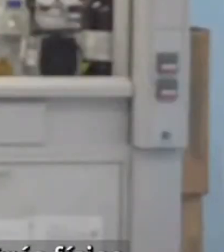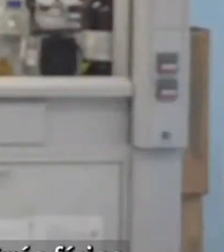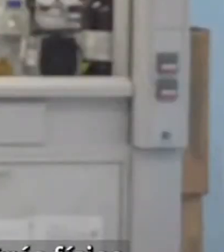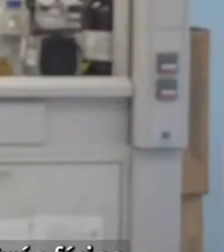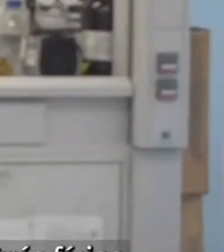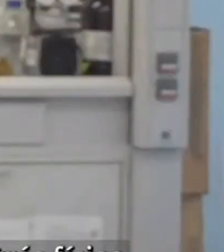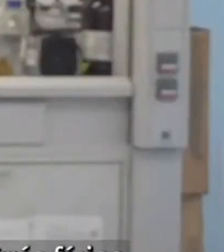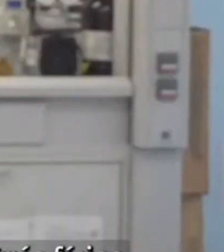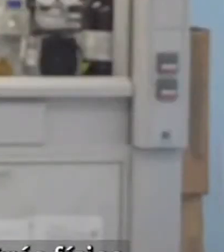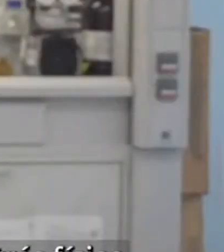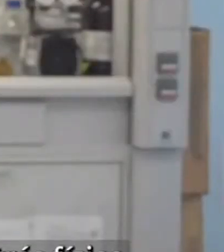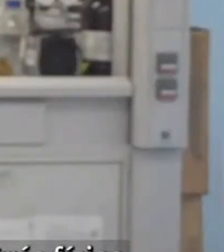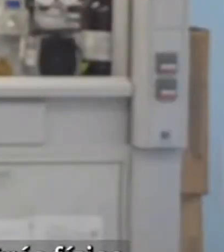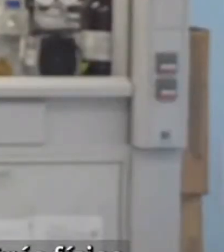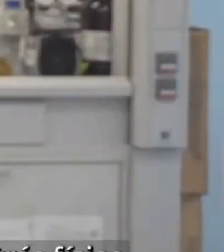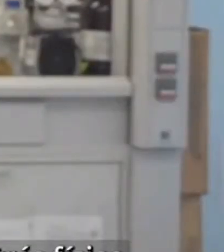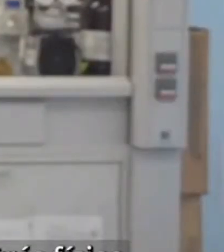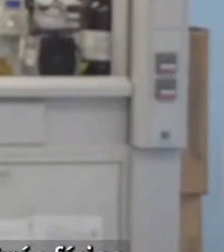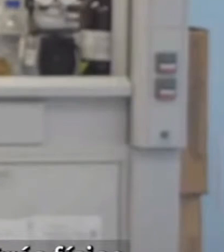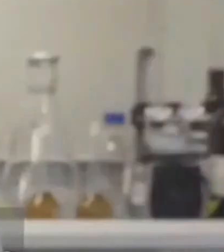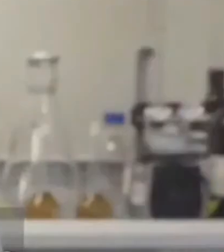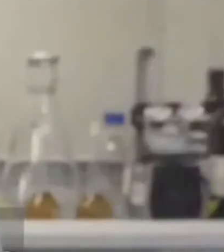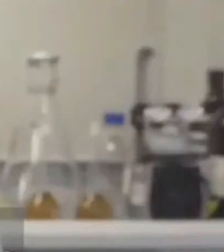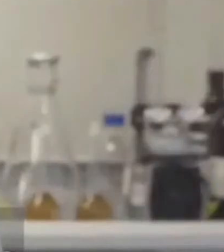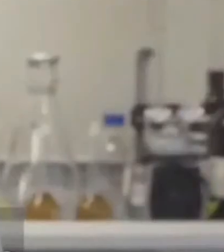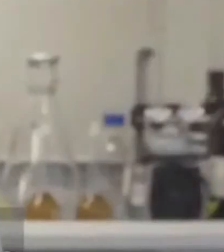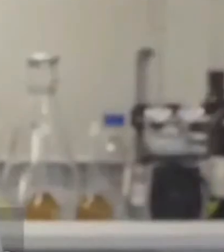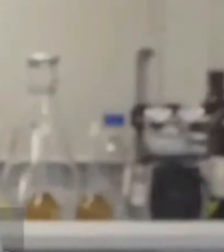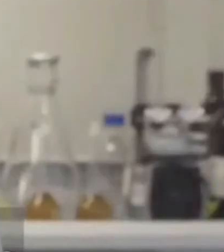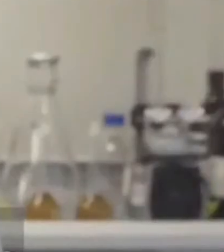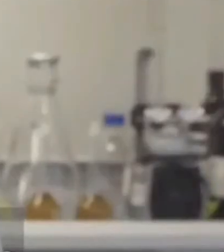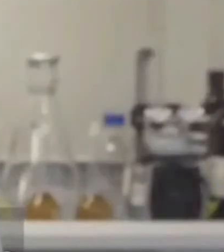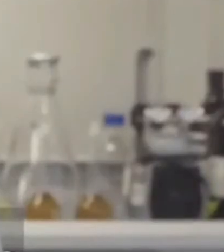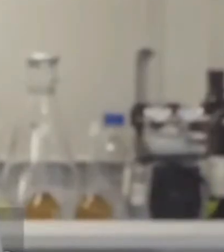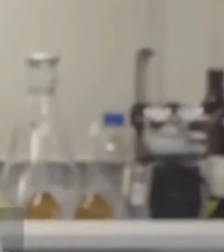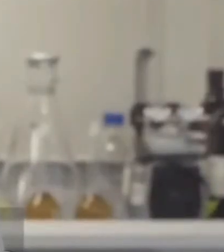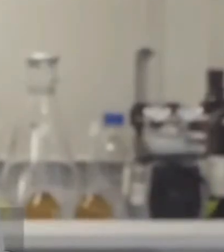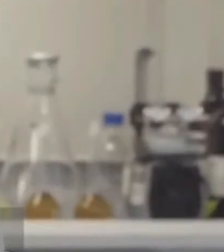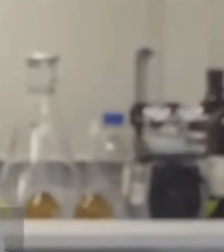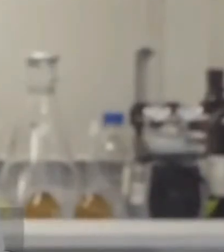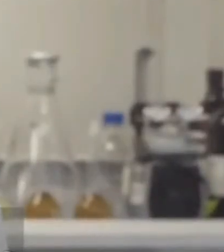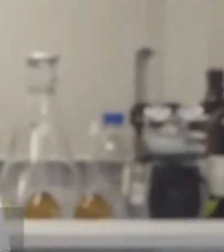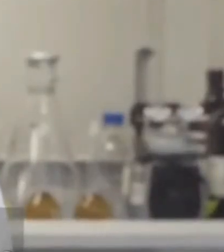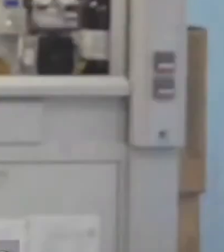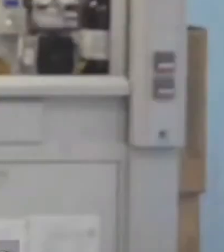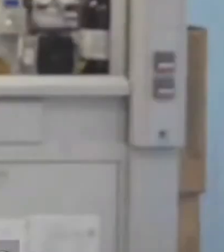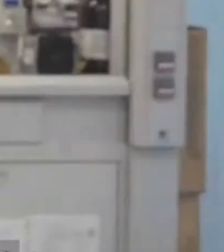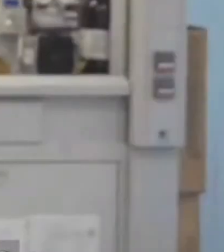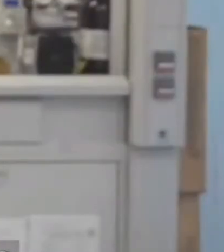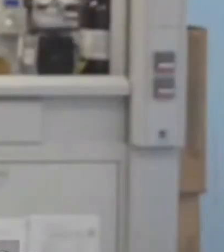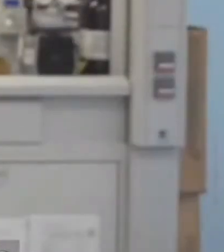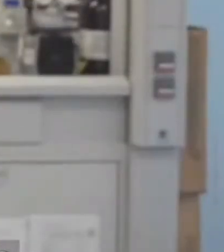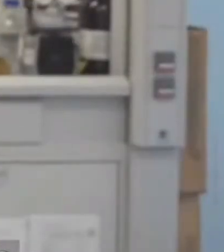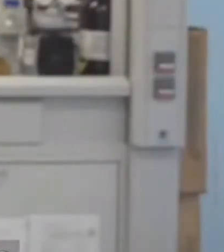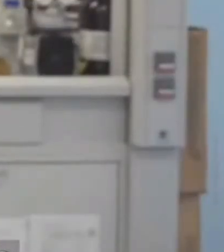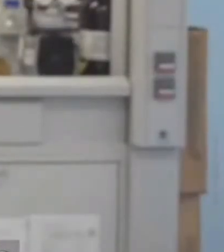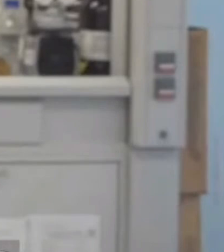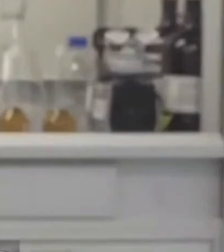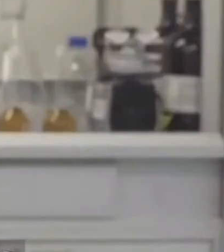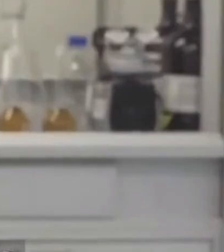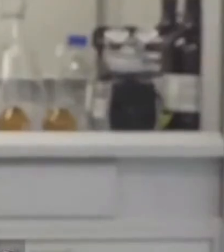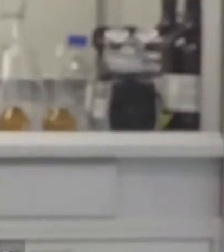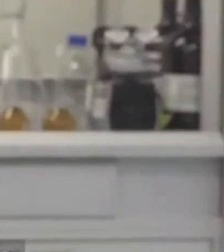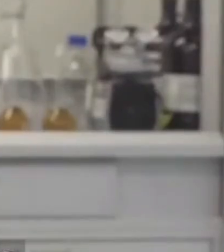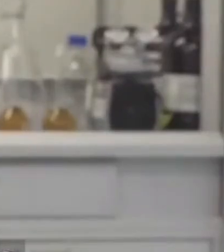este cóctel, entrarás en estado de estrés físico debido a la estimulación simultánea de diversos órganos. Puede ocasionar problemas